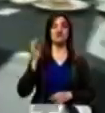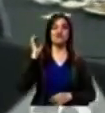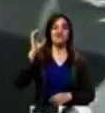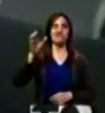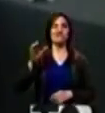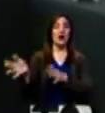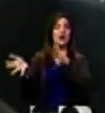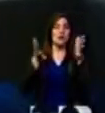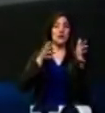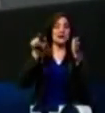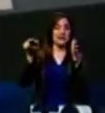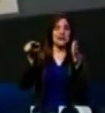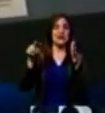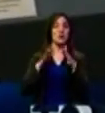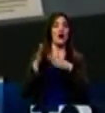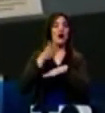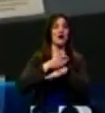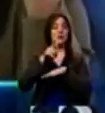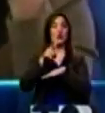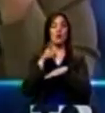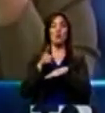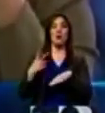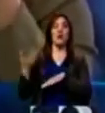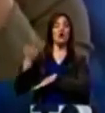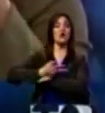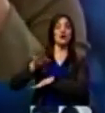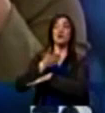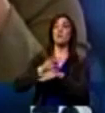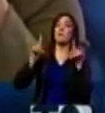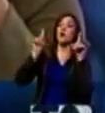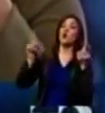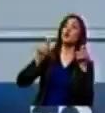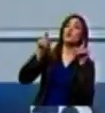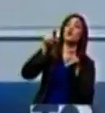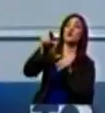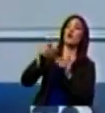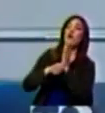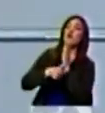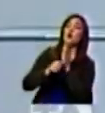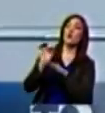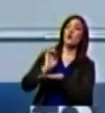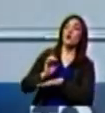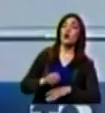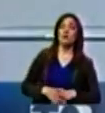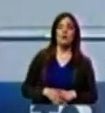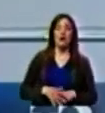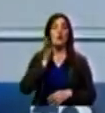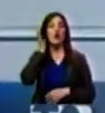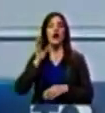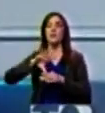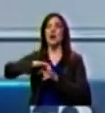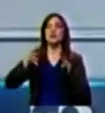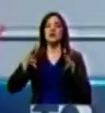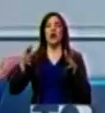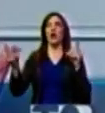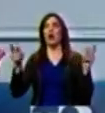Salir públicamente y admitir lo que había evitado responder dos días atrás no es suficiente. Yo espero que hoy el presidente Lenín Moreno le